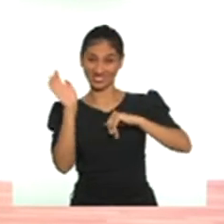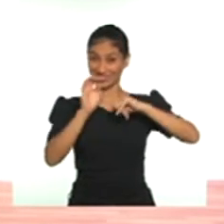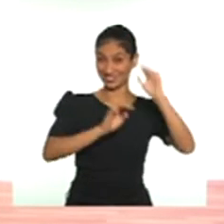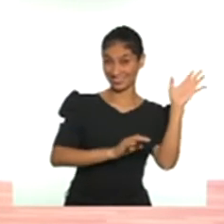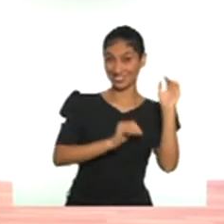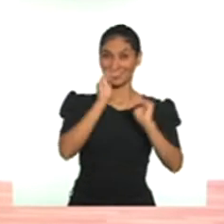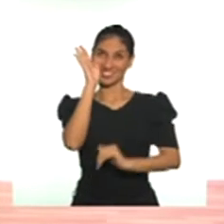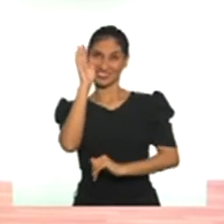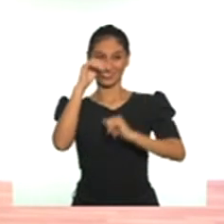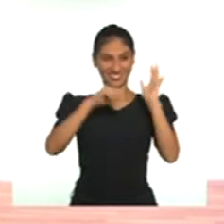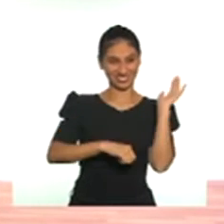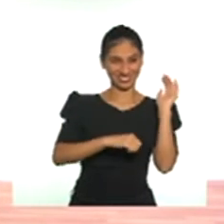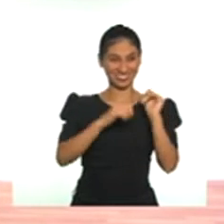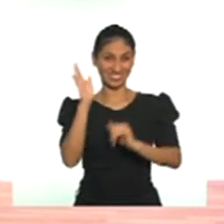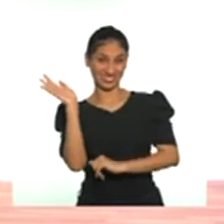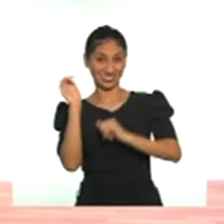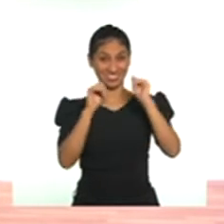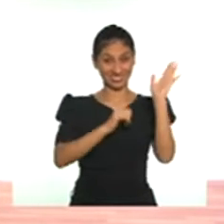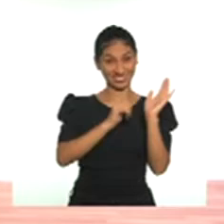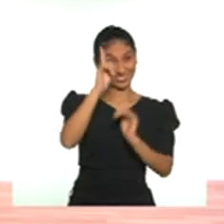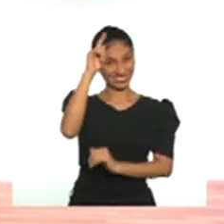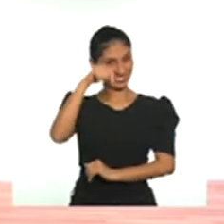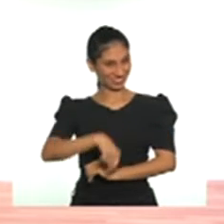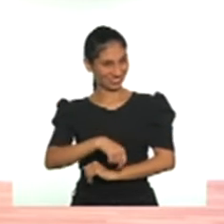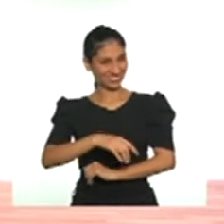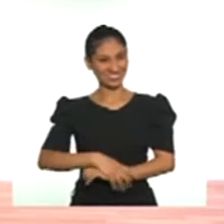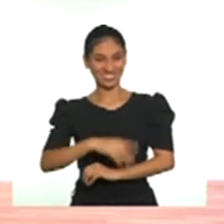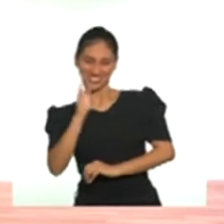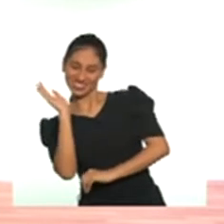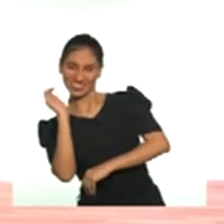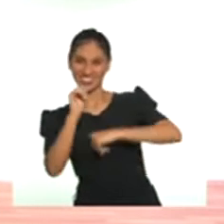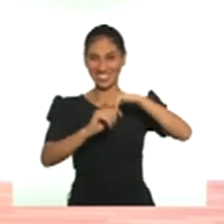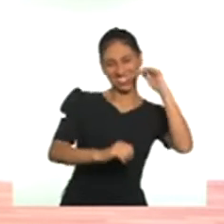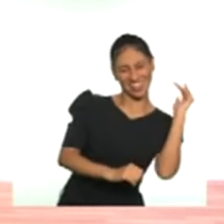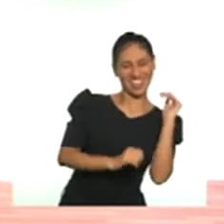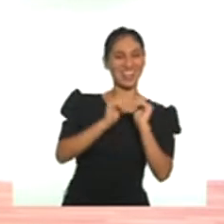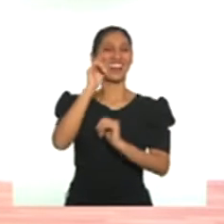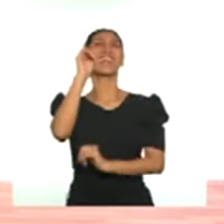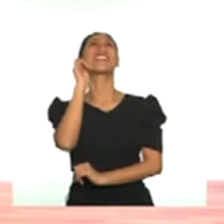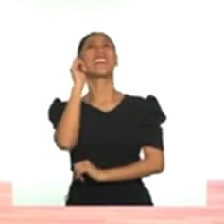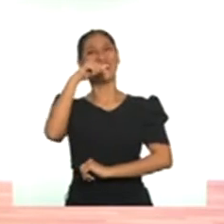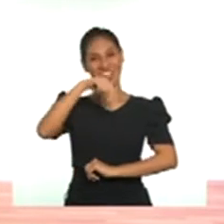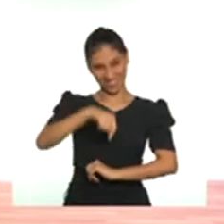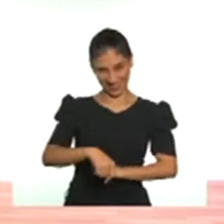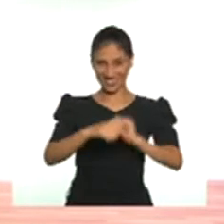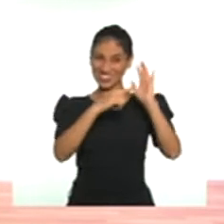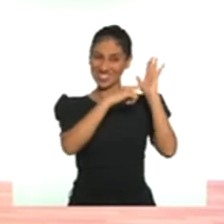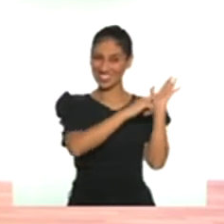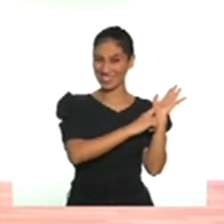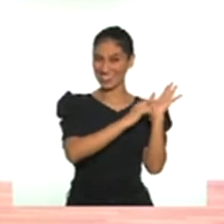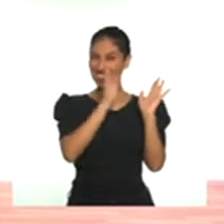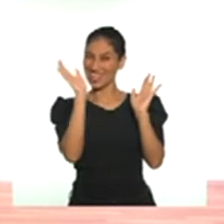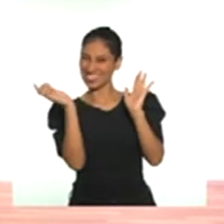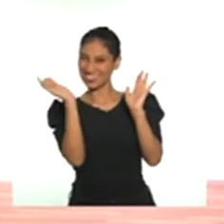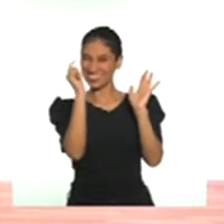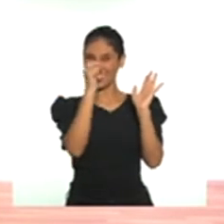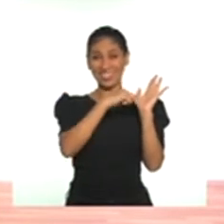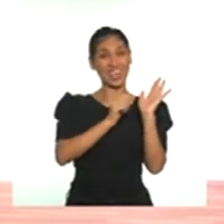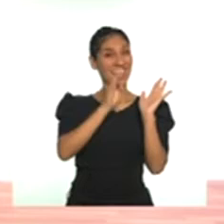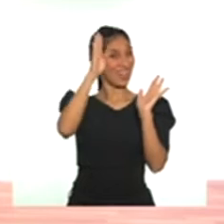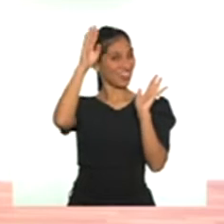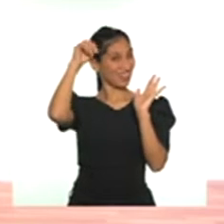derecha, izquierda, arriba, abajo. Derecha, izquierda, arriba, abajo. Derecha, izquierda, arriba, abajo.